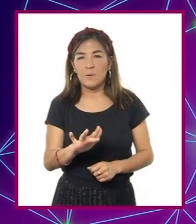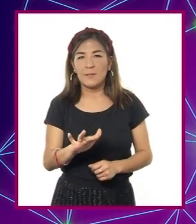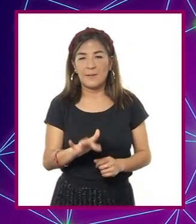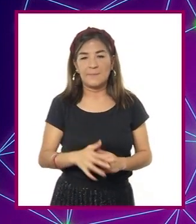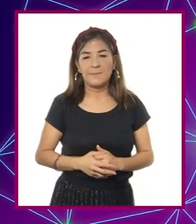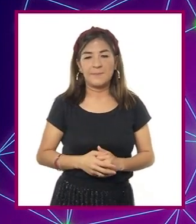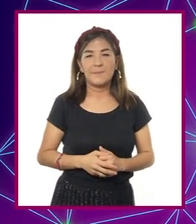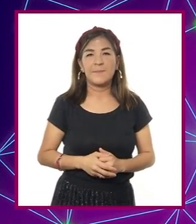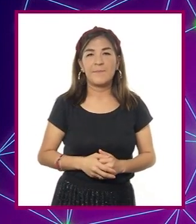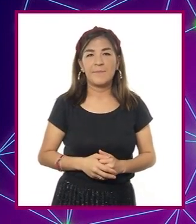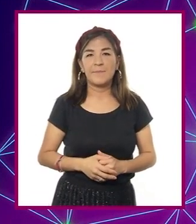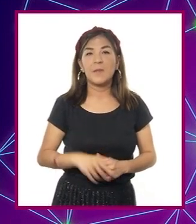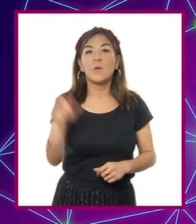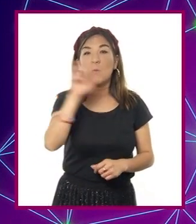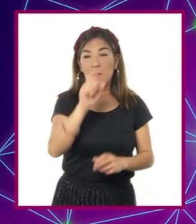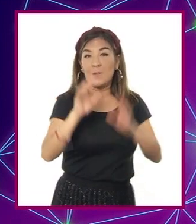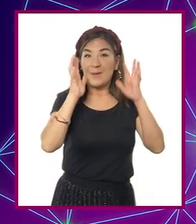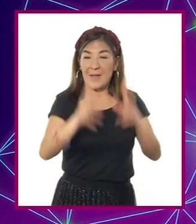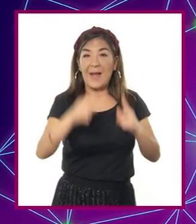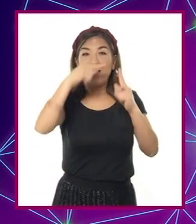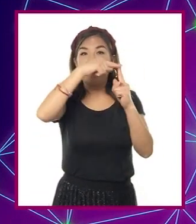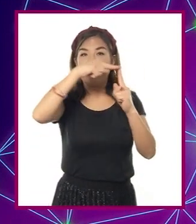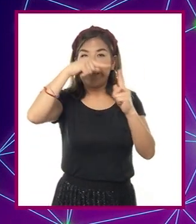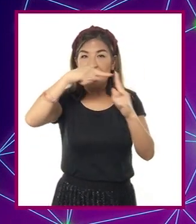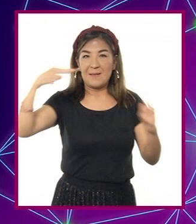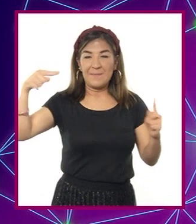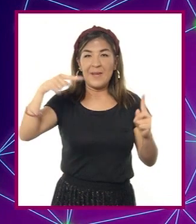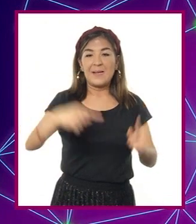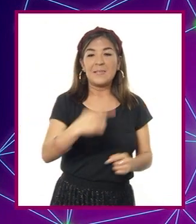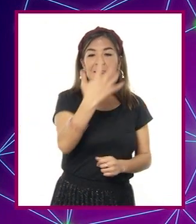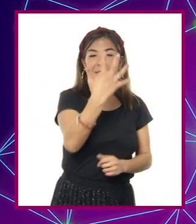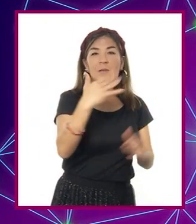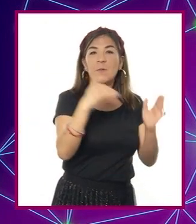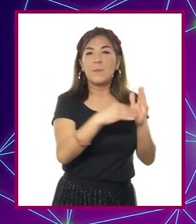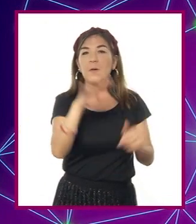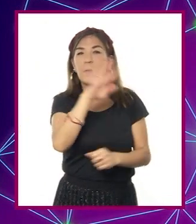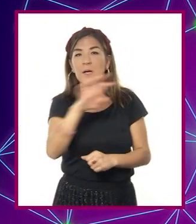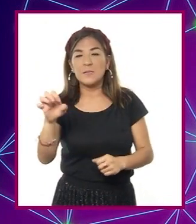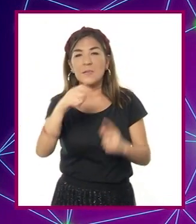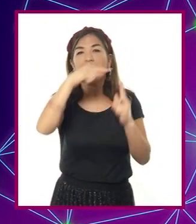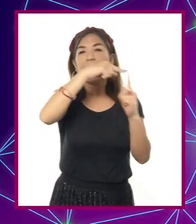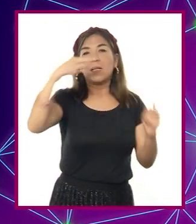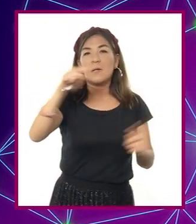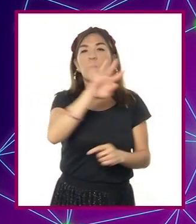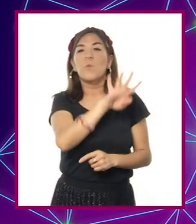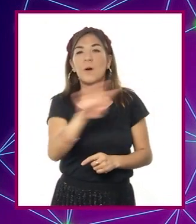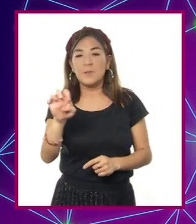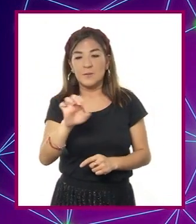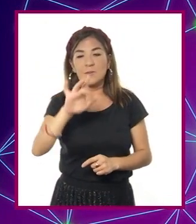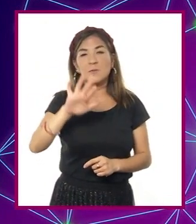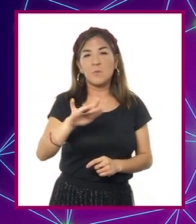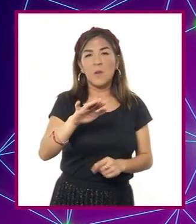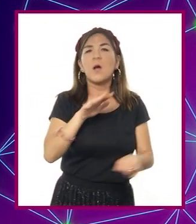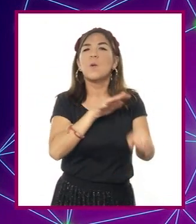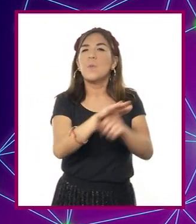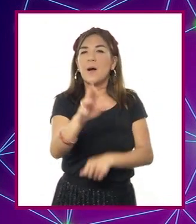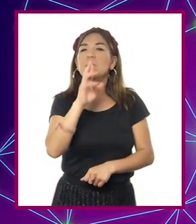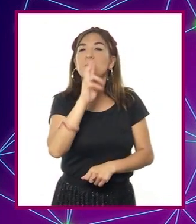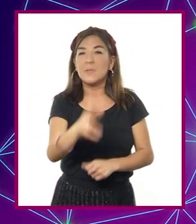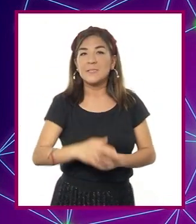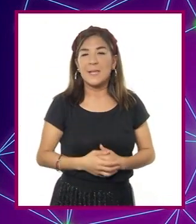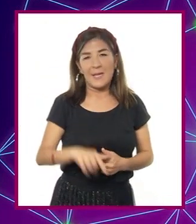450. Al dividir 5400 entre 450, se obtiene